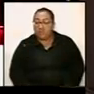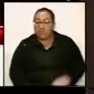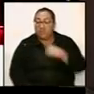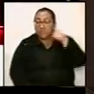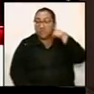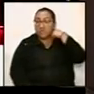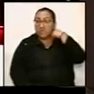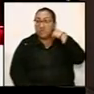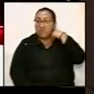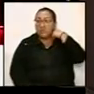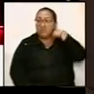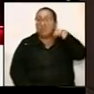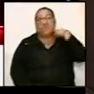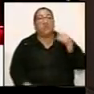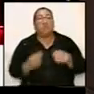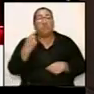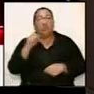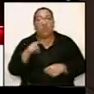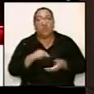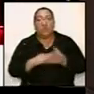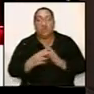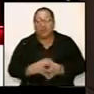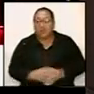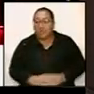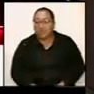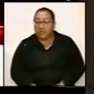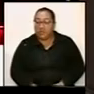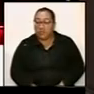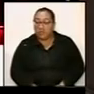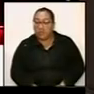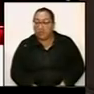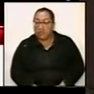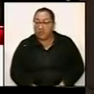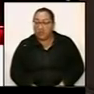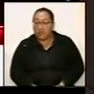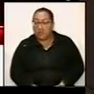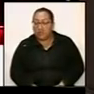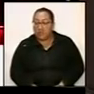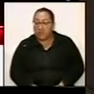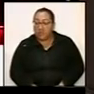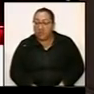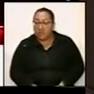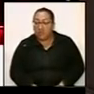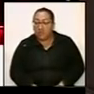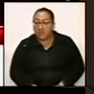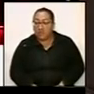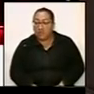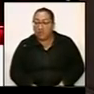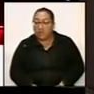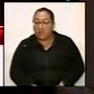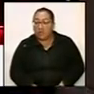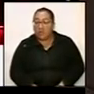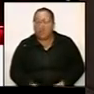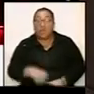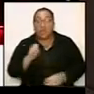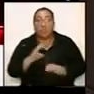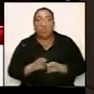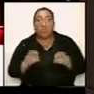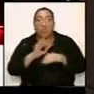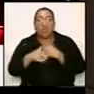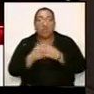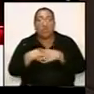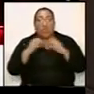En ello, o es por ello, que quisiera compartir lo dicho por el Premier en relación a la importancia de